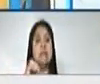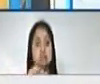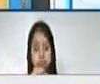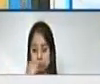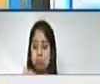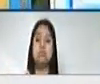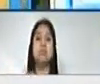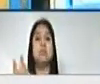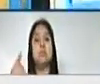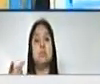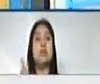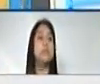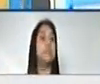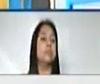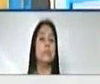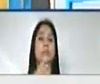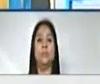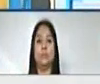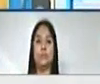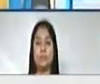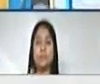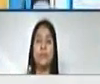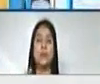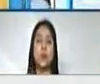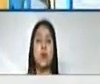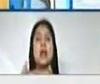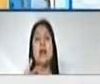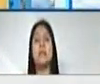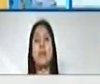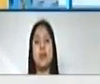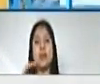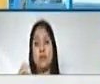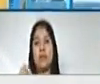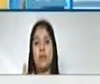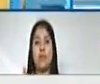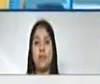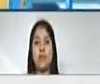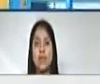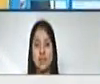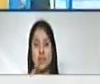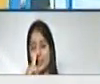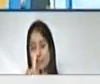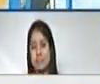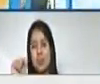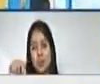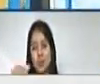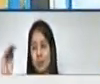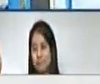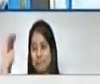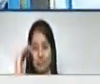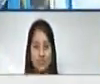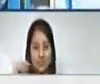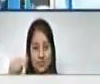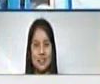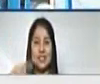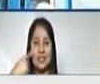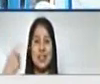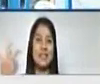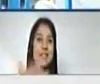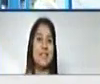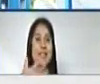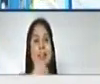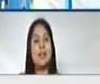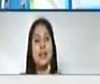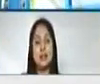vacuna y con eso garantizar la educación. Está claro de que se están realizando algunas acciones definitivamente, pero